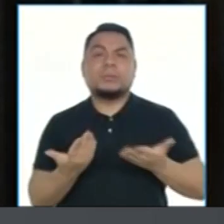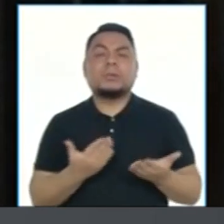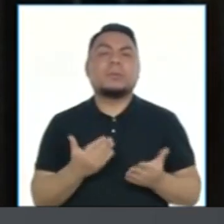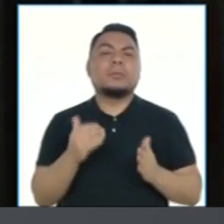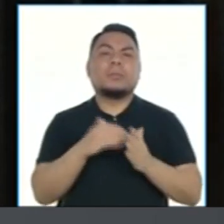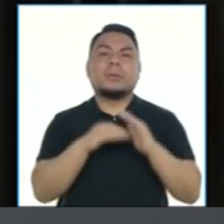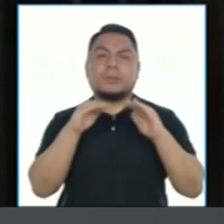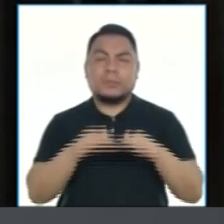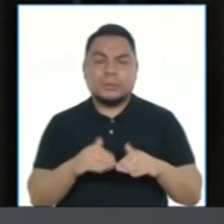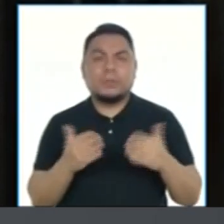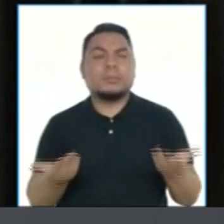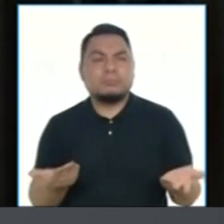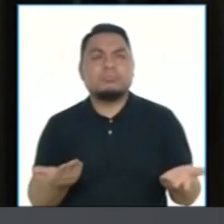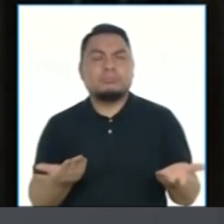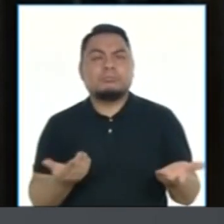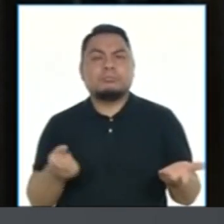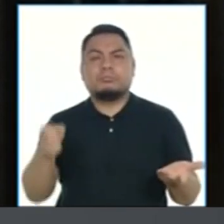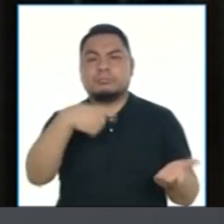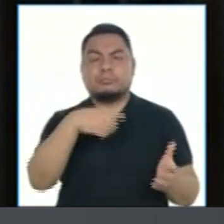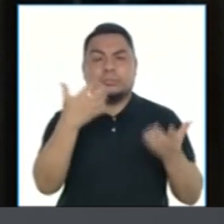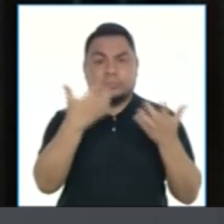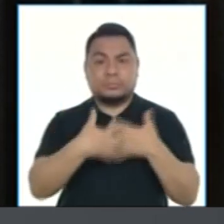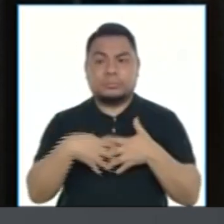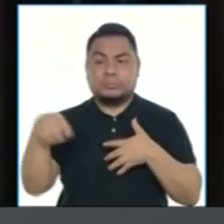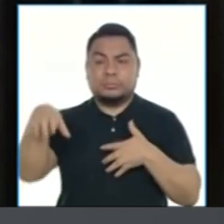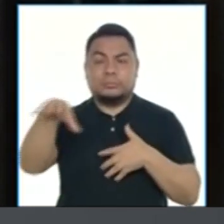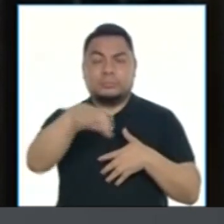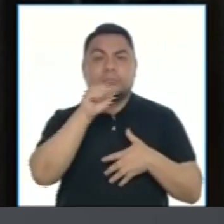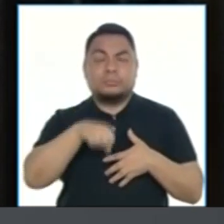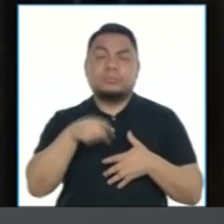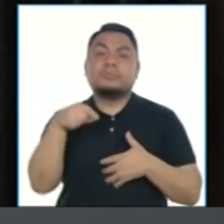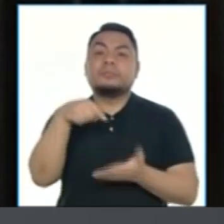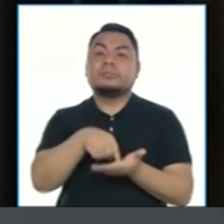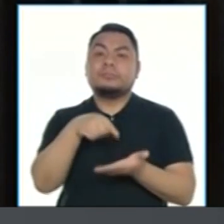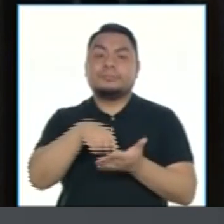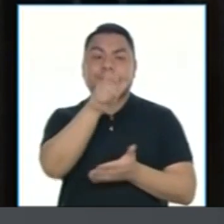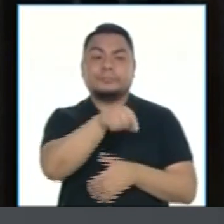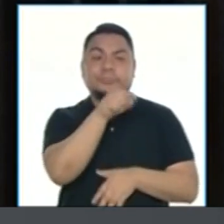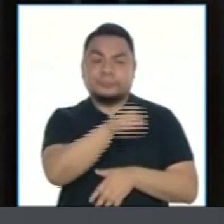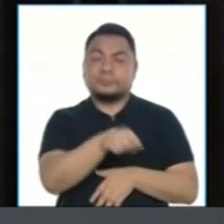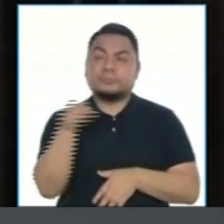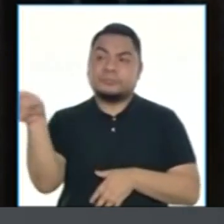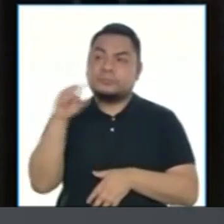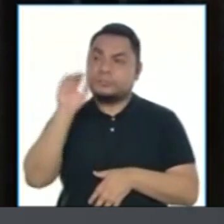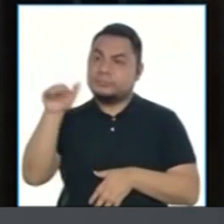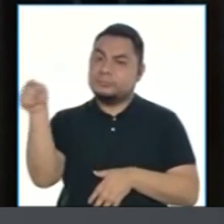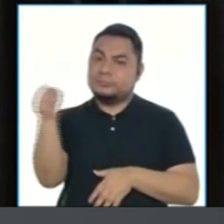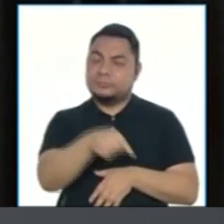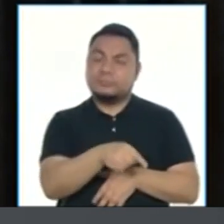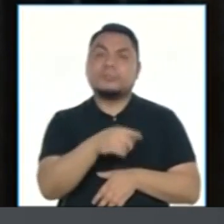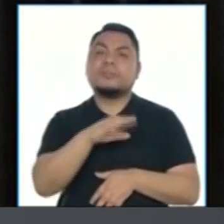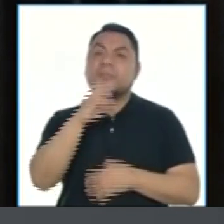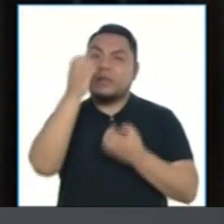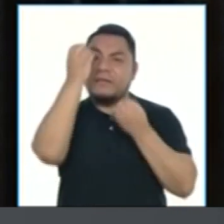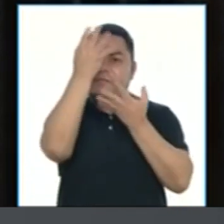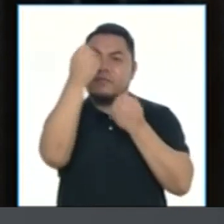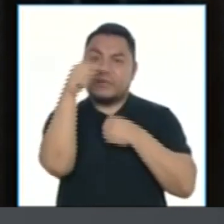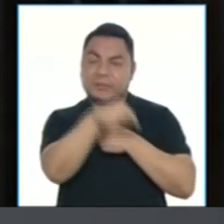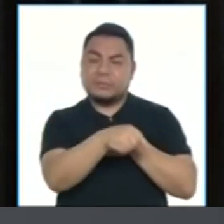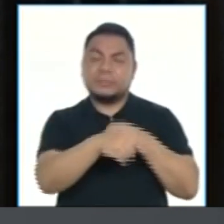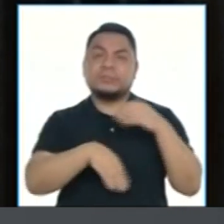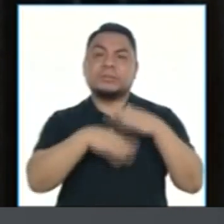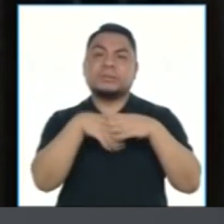estándares mínimos para que las entidades financieras gestionen la deuda con sus clientes, que incluye adecuada información, un